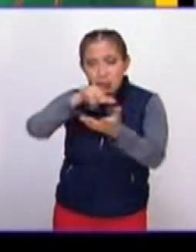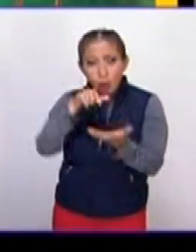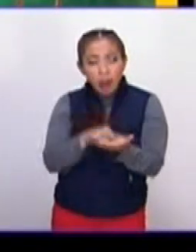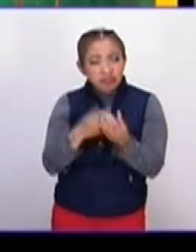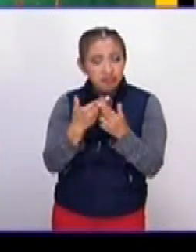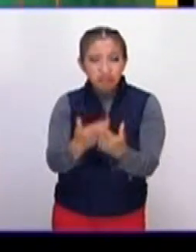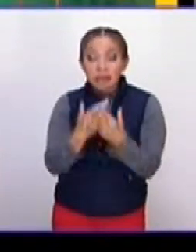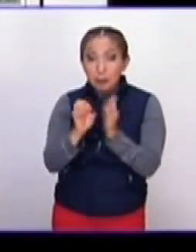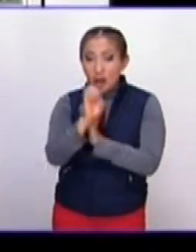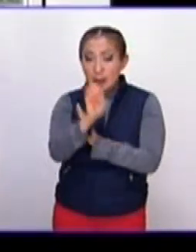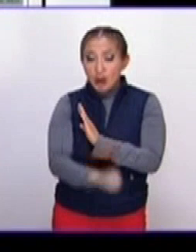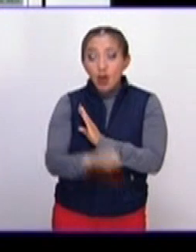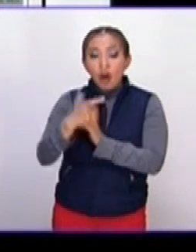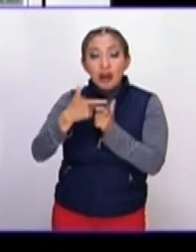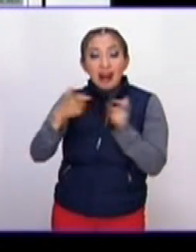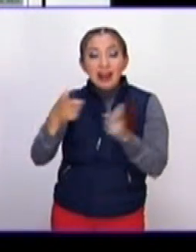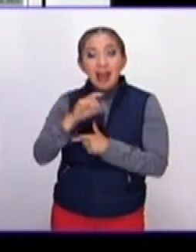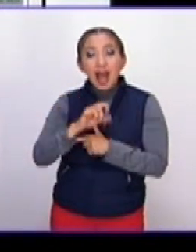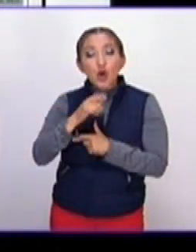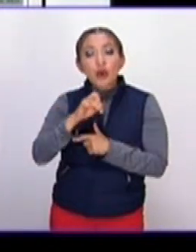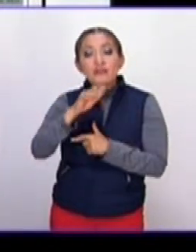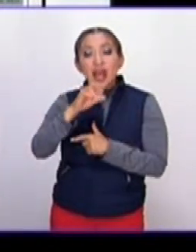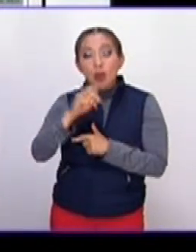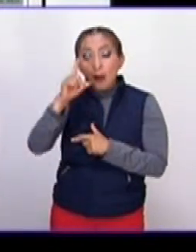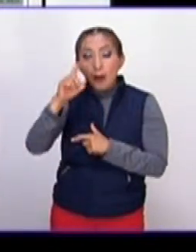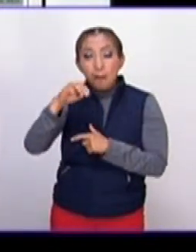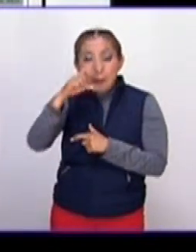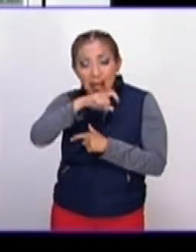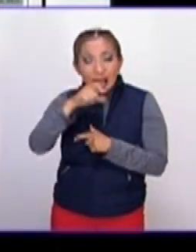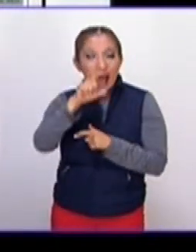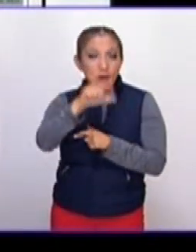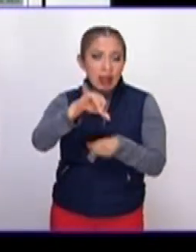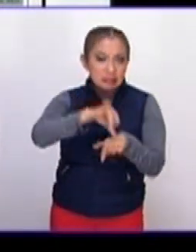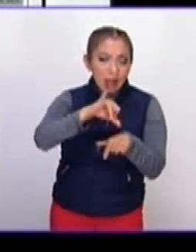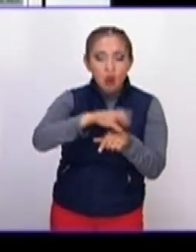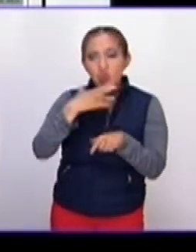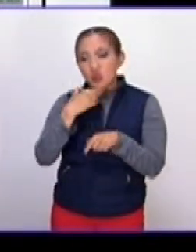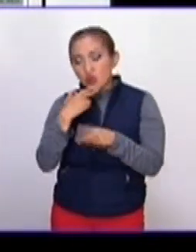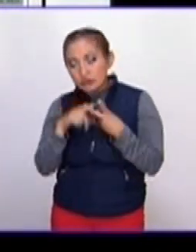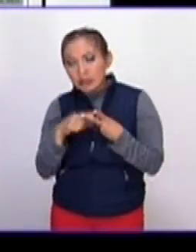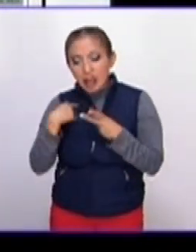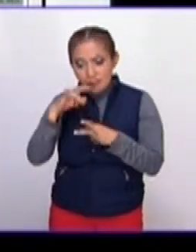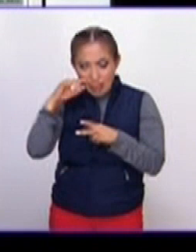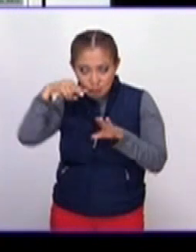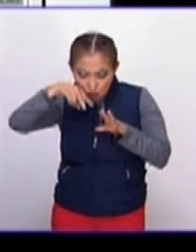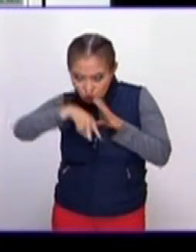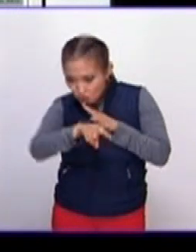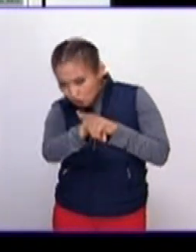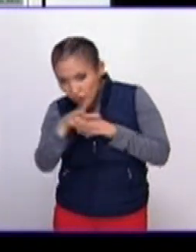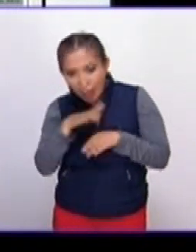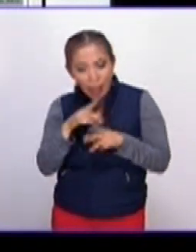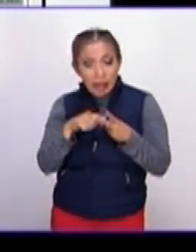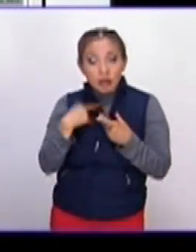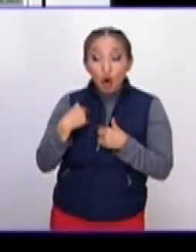Por ejemplo, en el caso del gran acuífero Maya, el tipo de agua, que si es agua salobre, si es agua dulce, la visibilidad que se tiene.